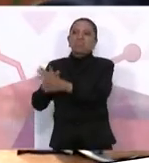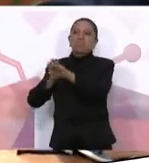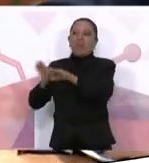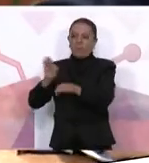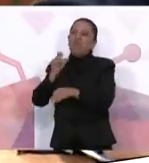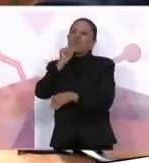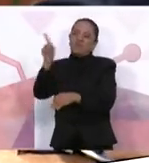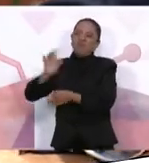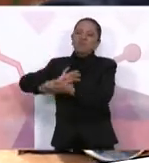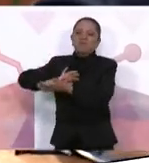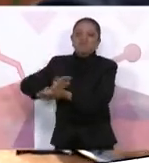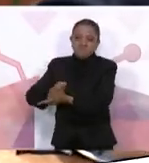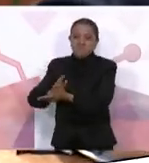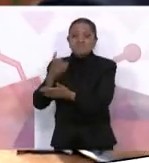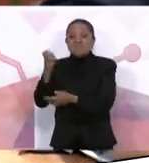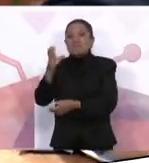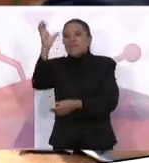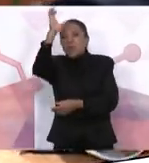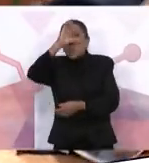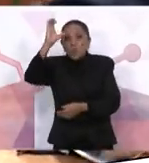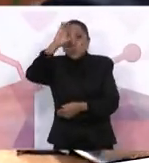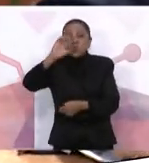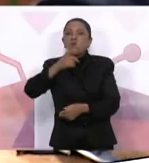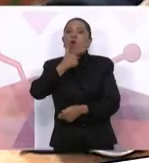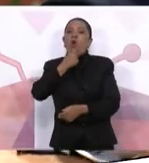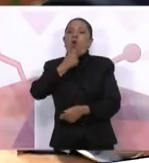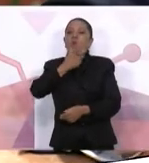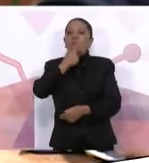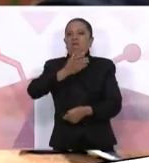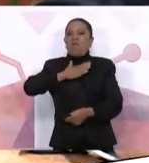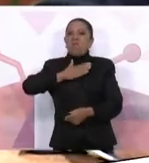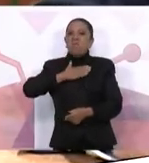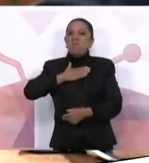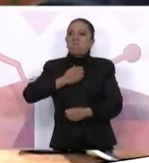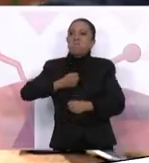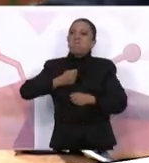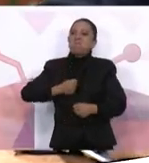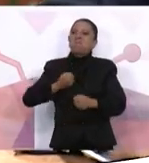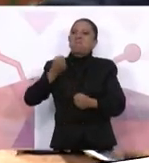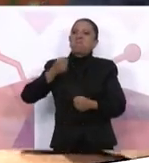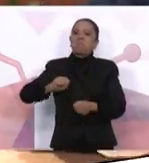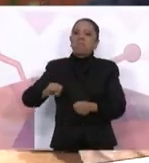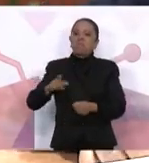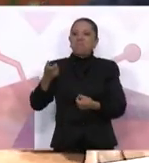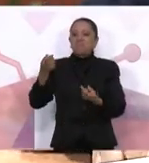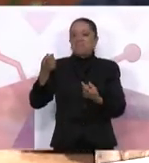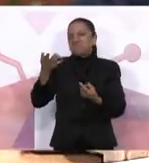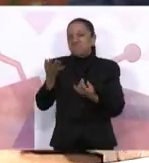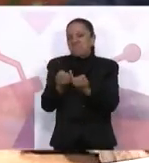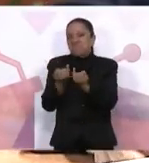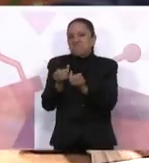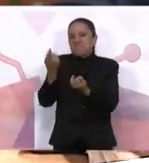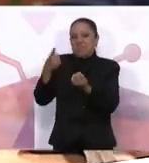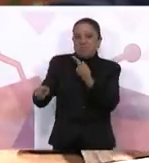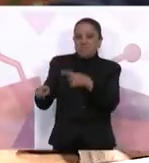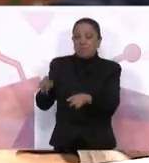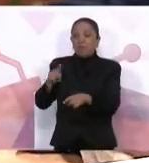cultura de una cultura machista y sobre todo tradicional conservadora